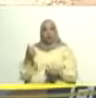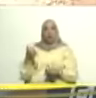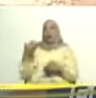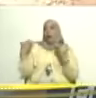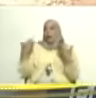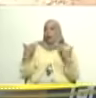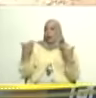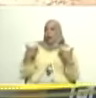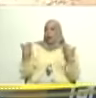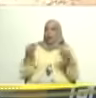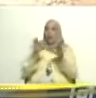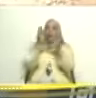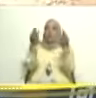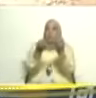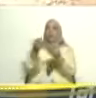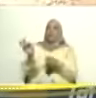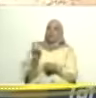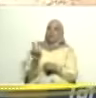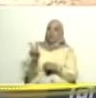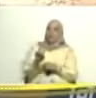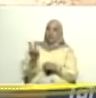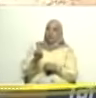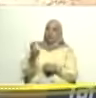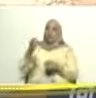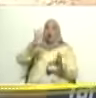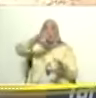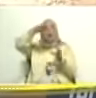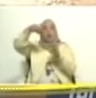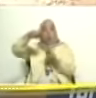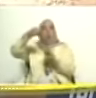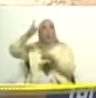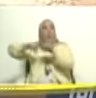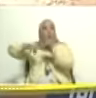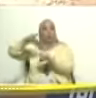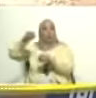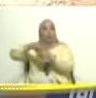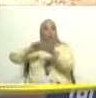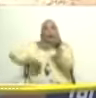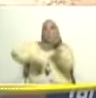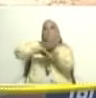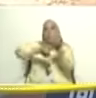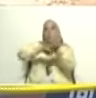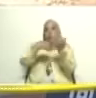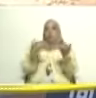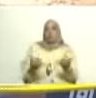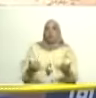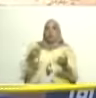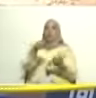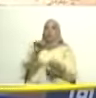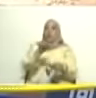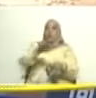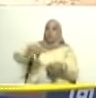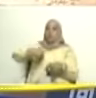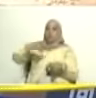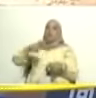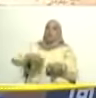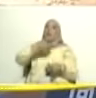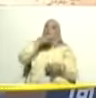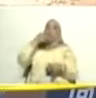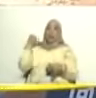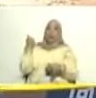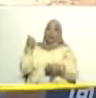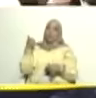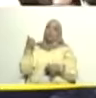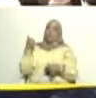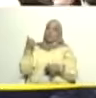alegría de la familia venezolana, el combo CLAT como soporte de apoyo que se va a mantener, que debe mejorar